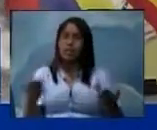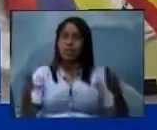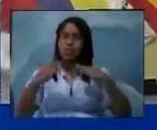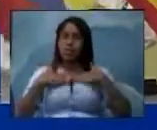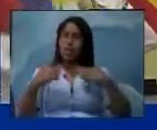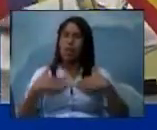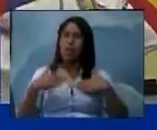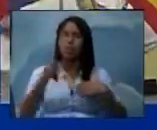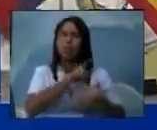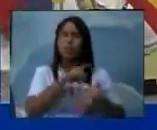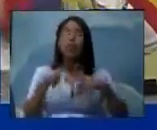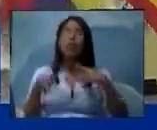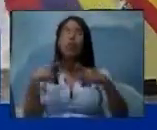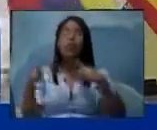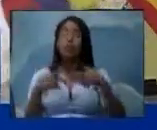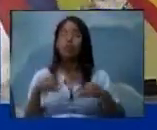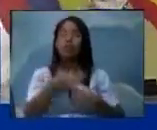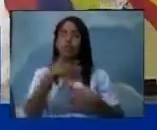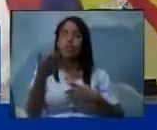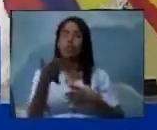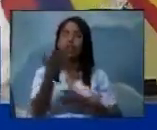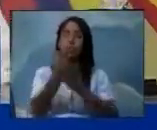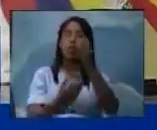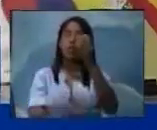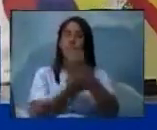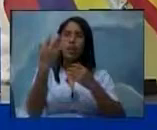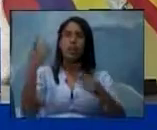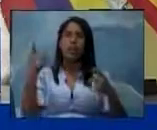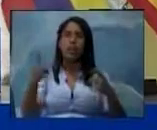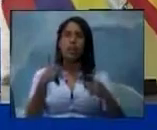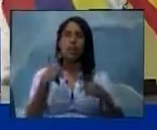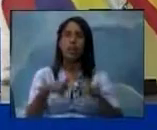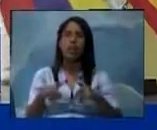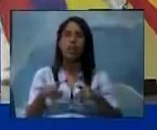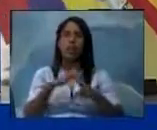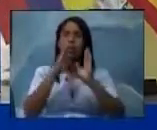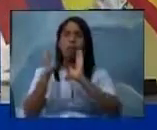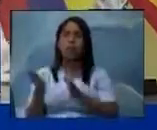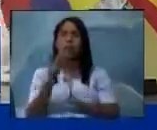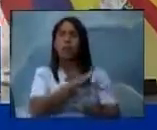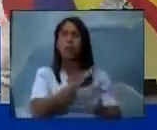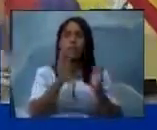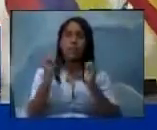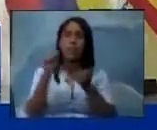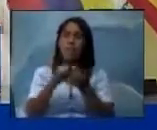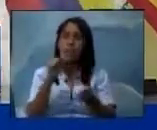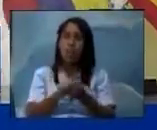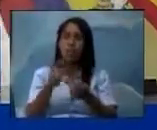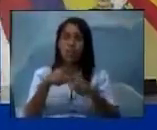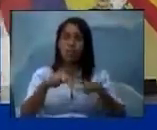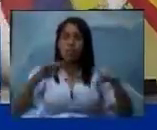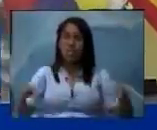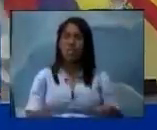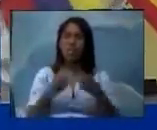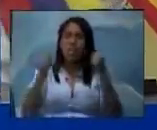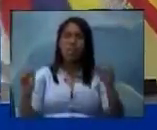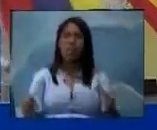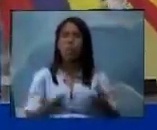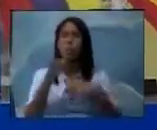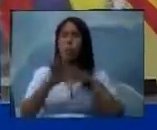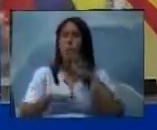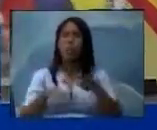el pecho de bronce, que si los brazos eran en parte de hierro y al